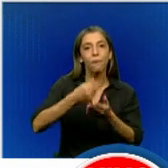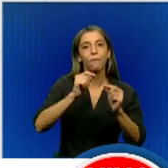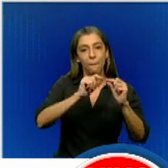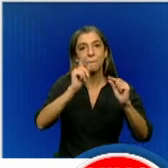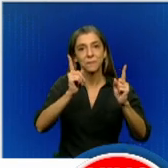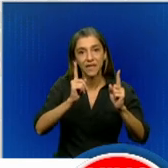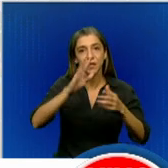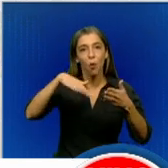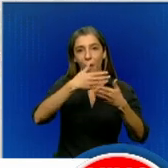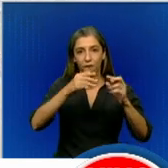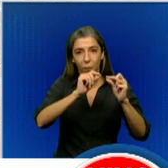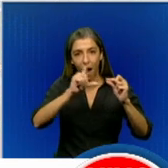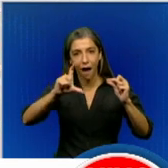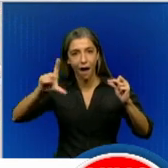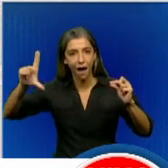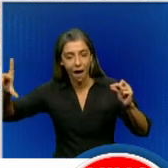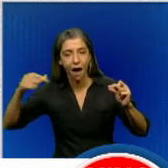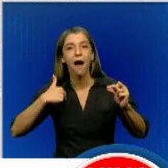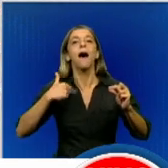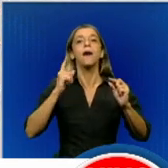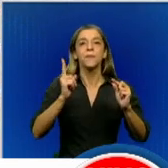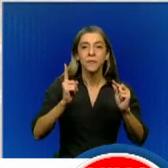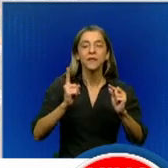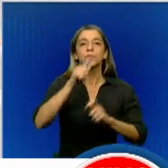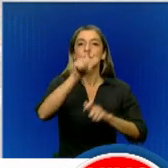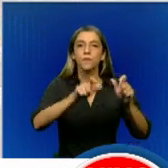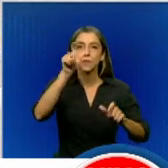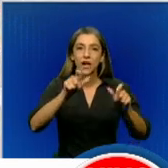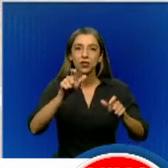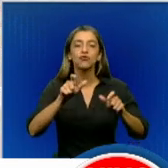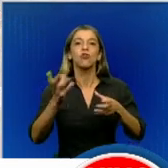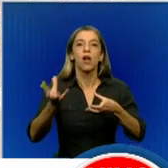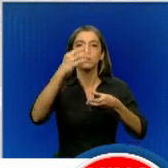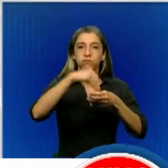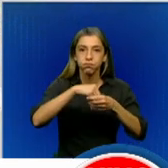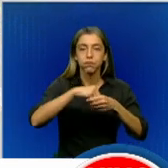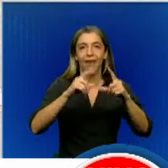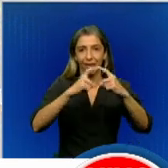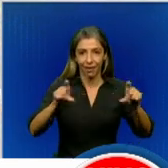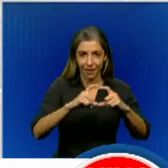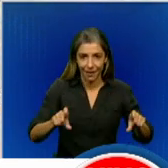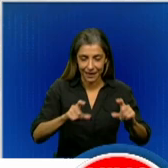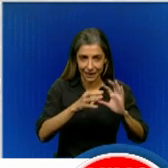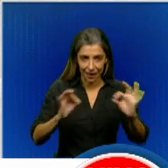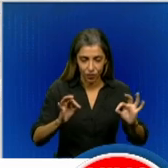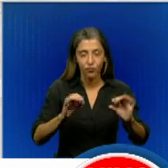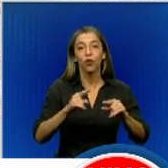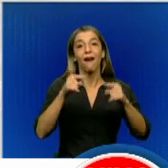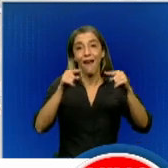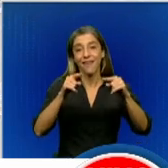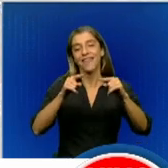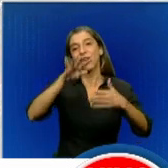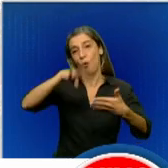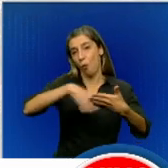detalla a continuación los sujetos comprendidos en los siguientes apartados y viene un